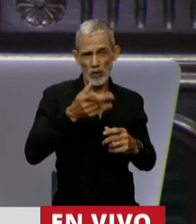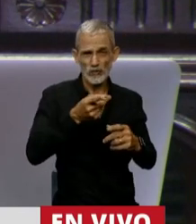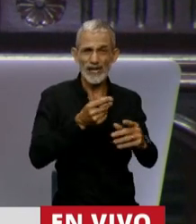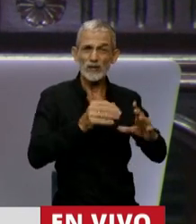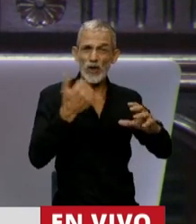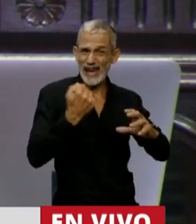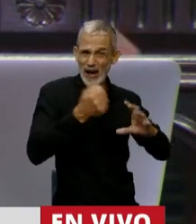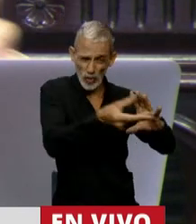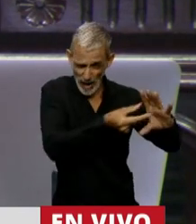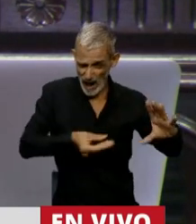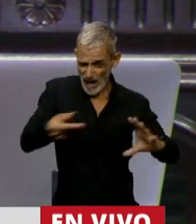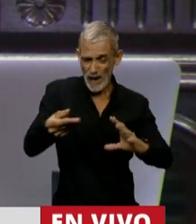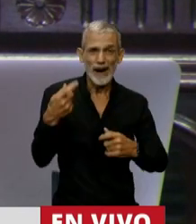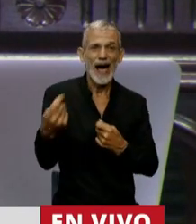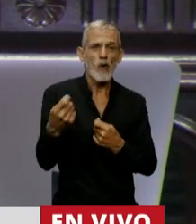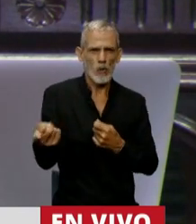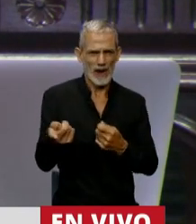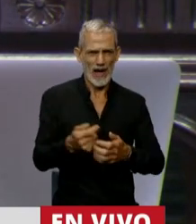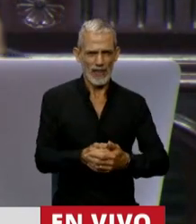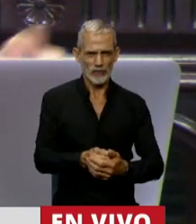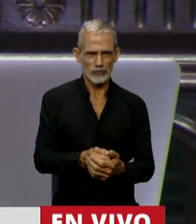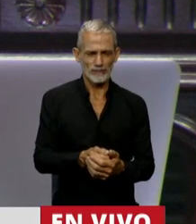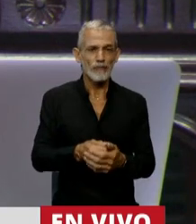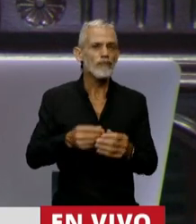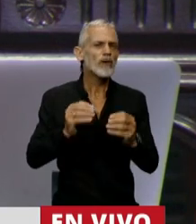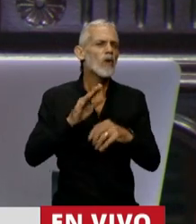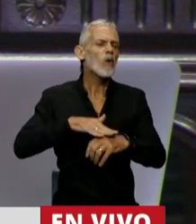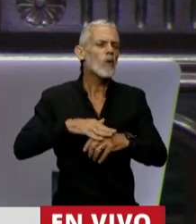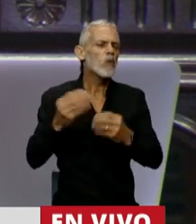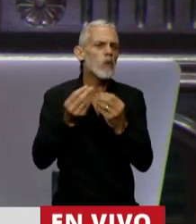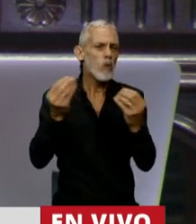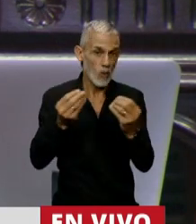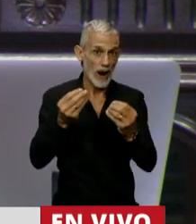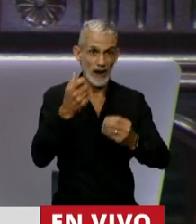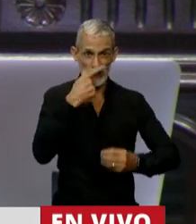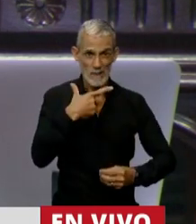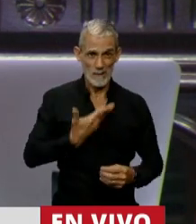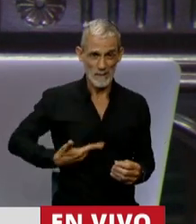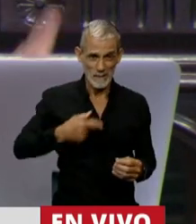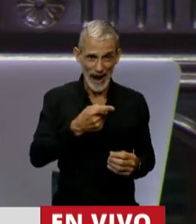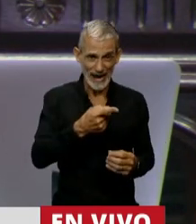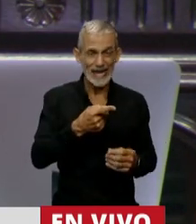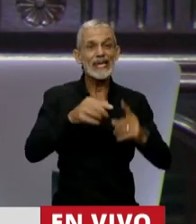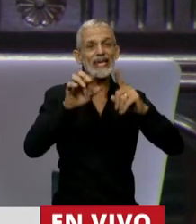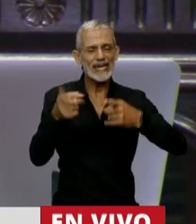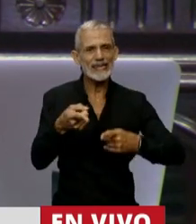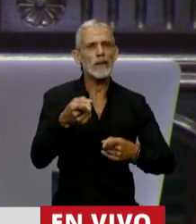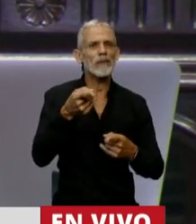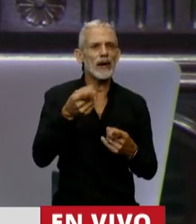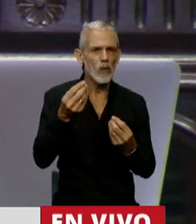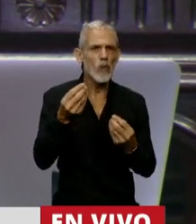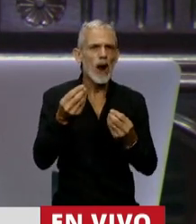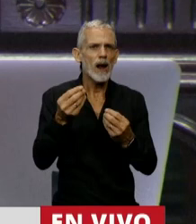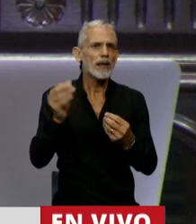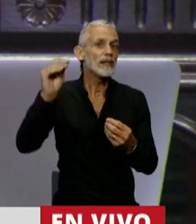a la economía argentina. Probablemente la causante de la crisis fiscal del gobierno de Mauricio Macri y probablemente la causante de la